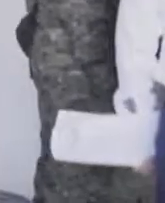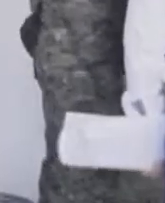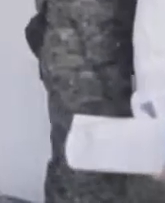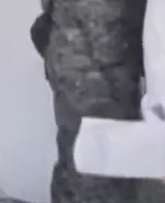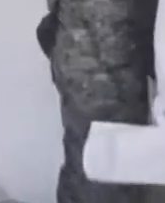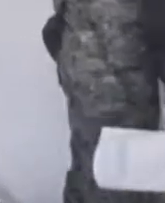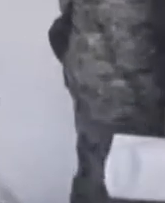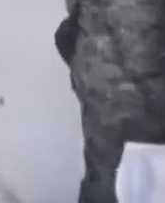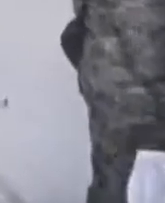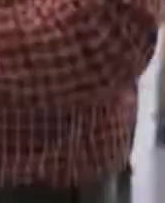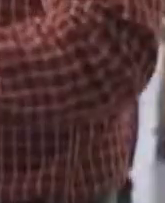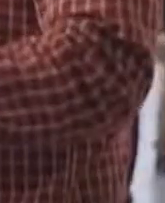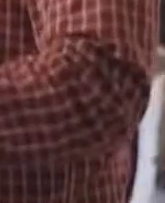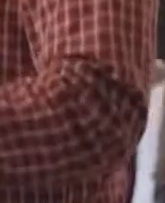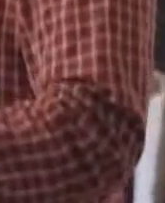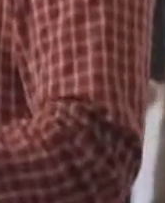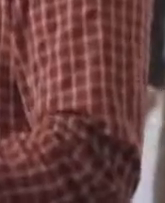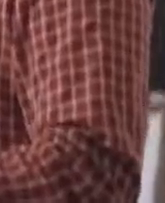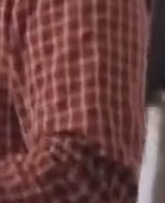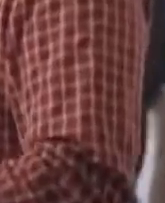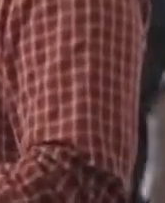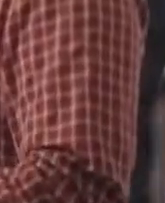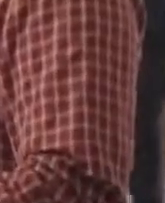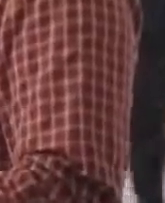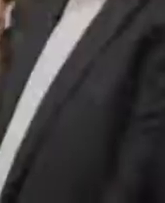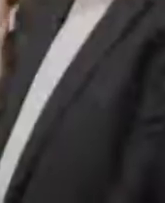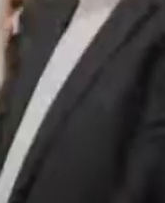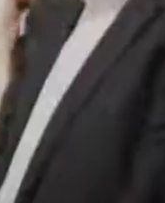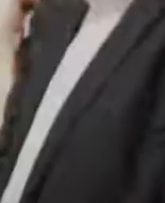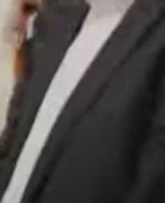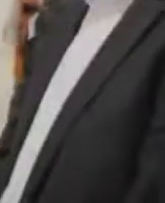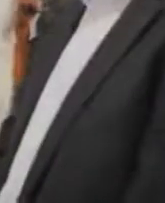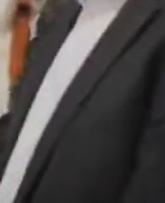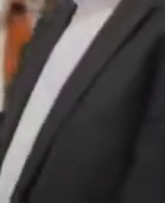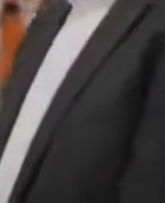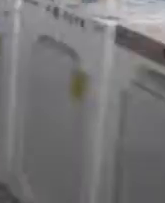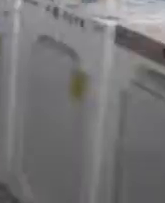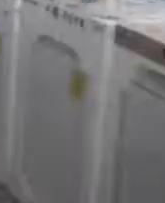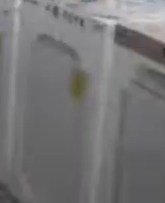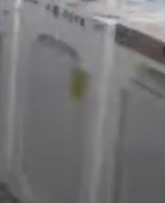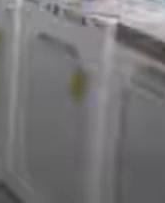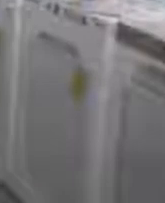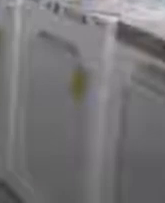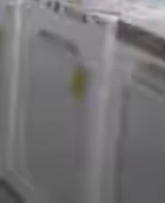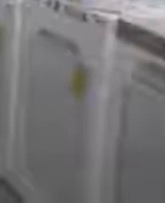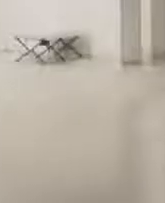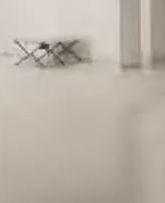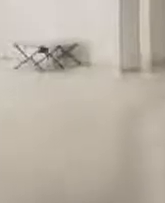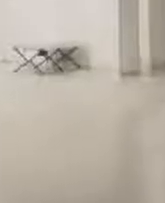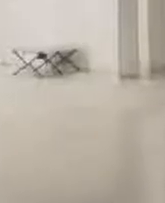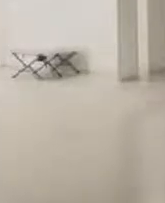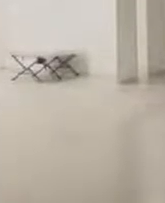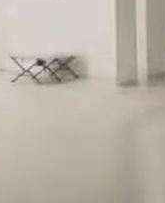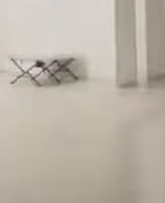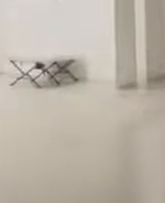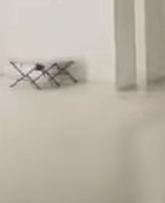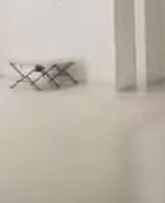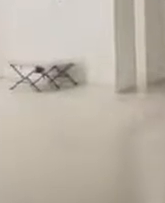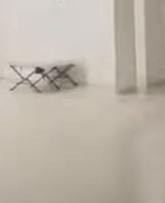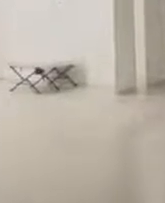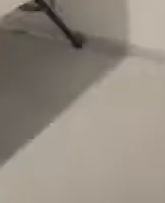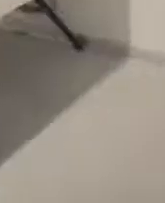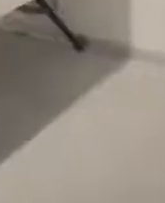límite, de dar hasta que duela. Mostraremos al mundo que la unión hace la fuerza y que